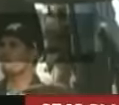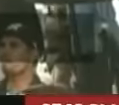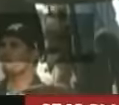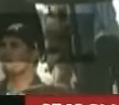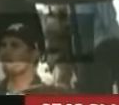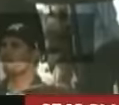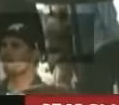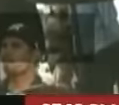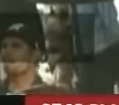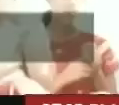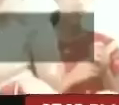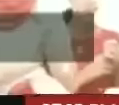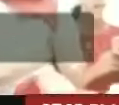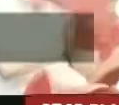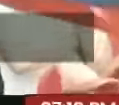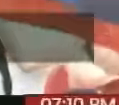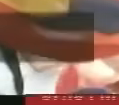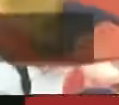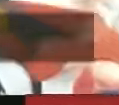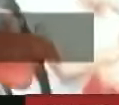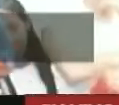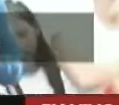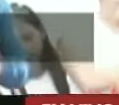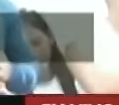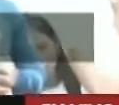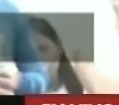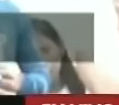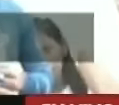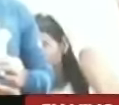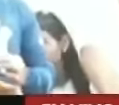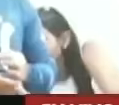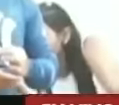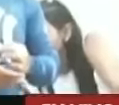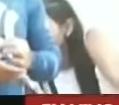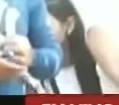venezolana! ¡Hasta la victoria siempre!